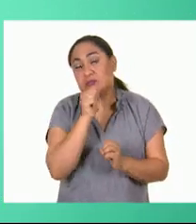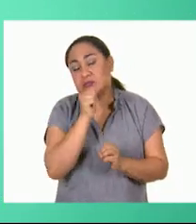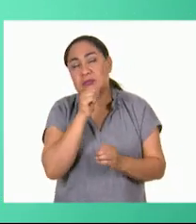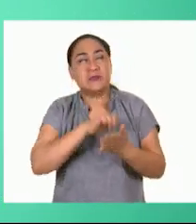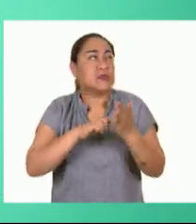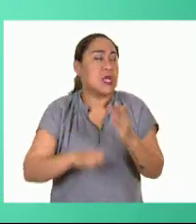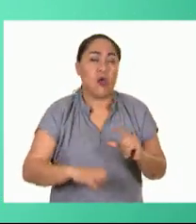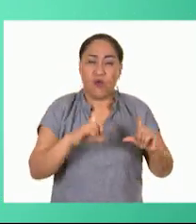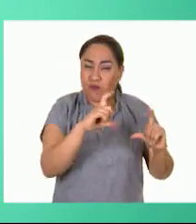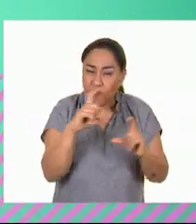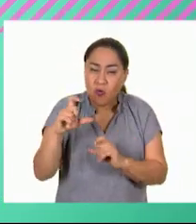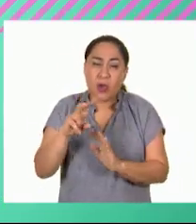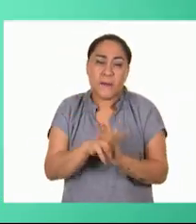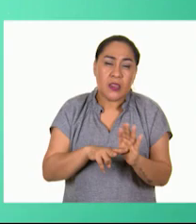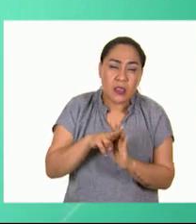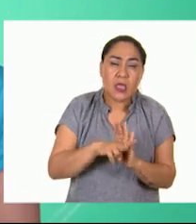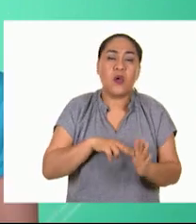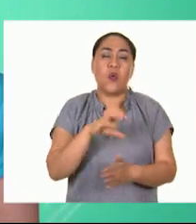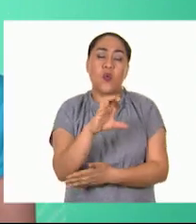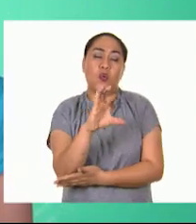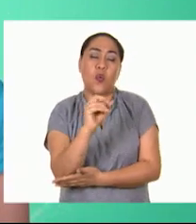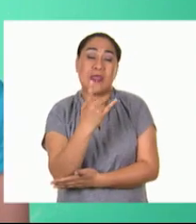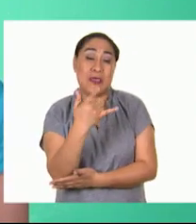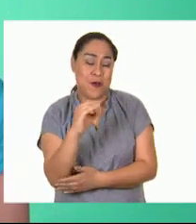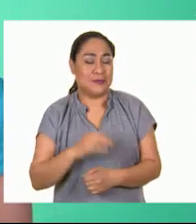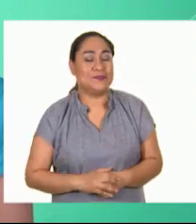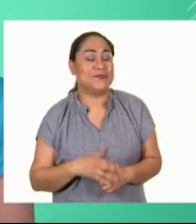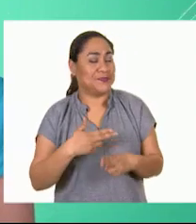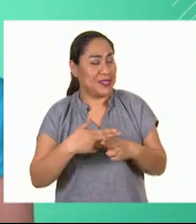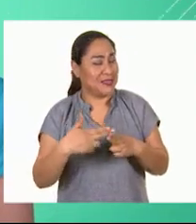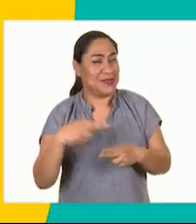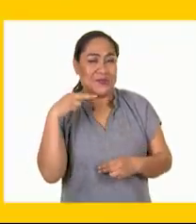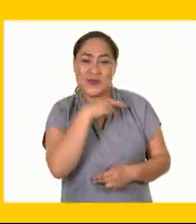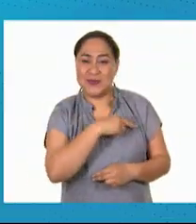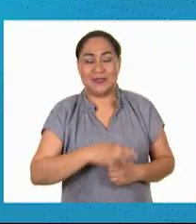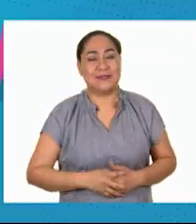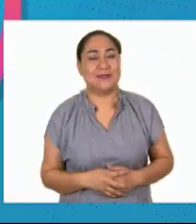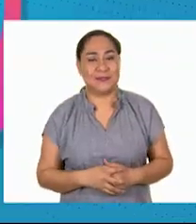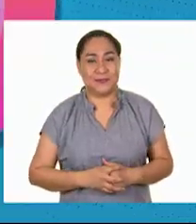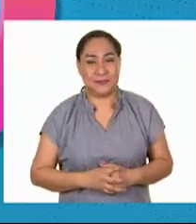como fotos, videos o códigos. ¡Hasta pronto!